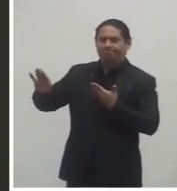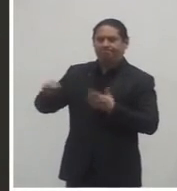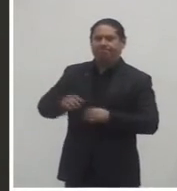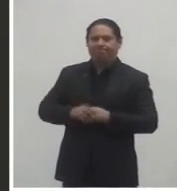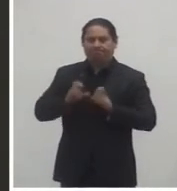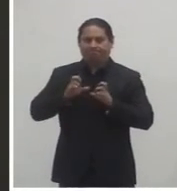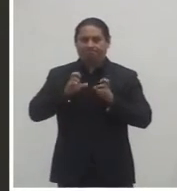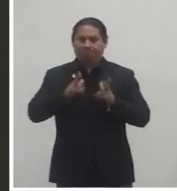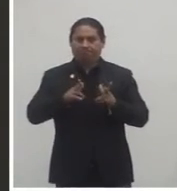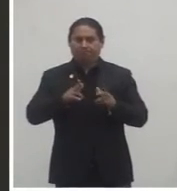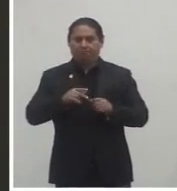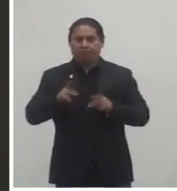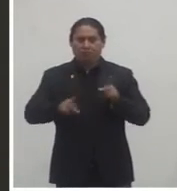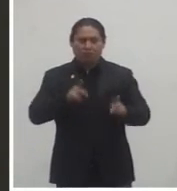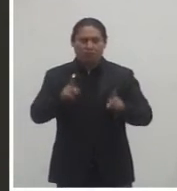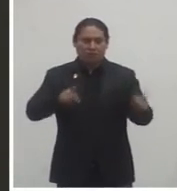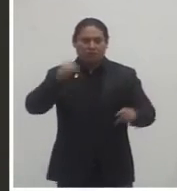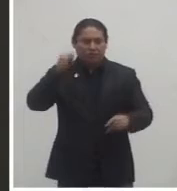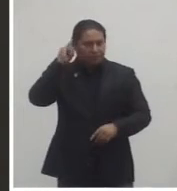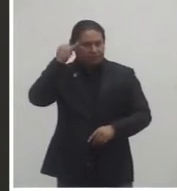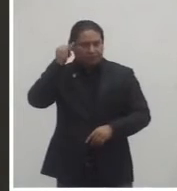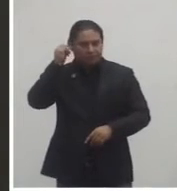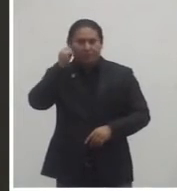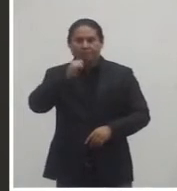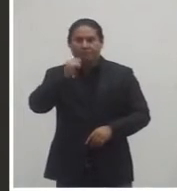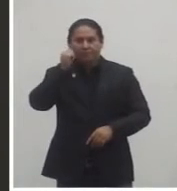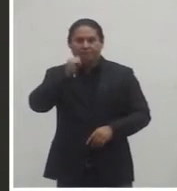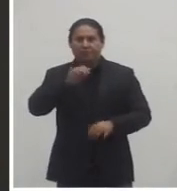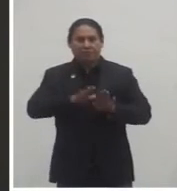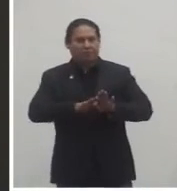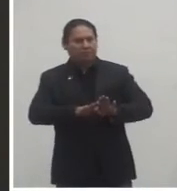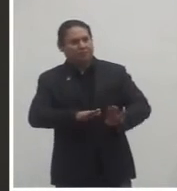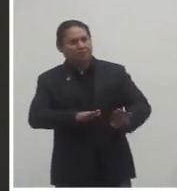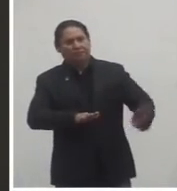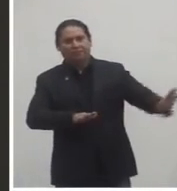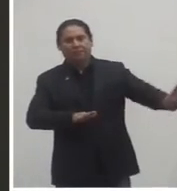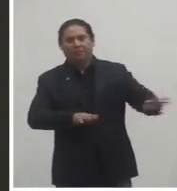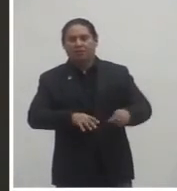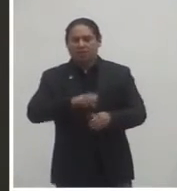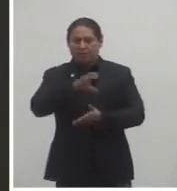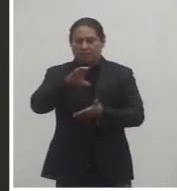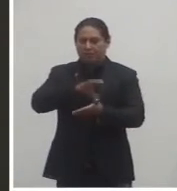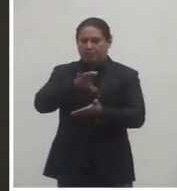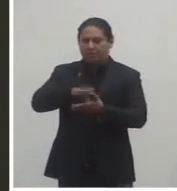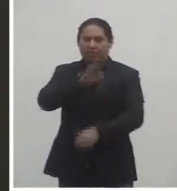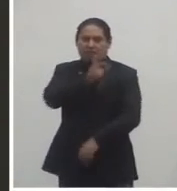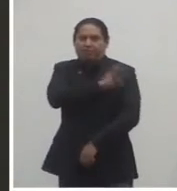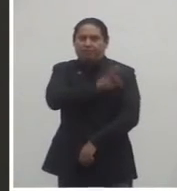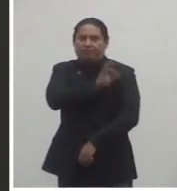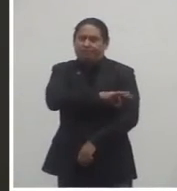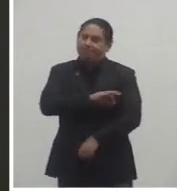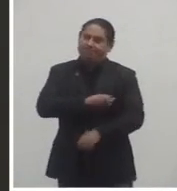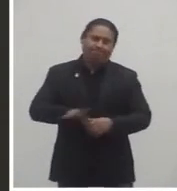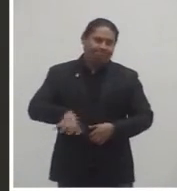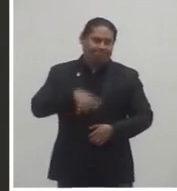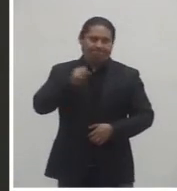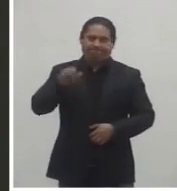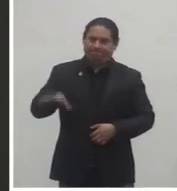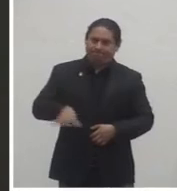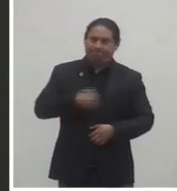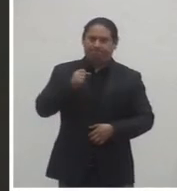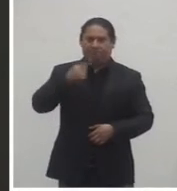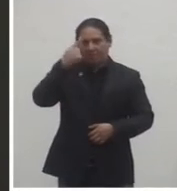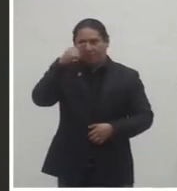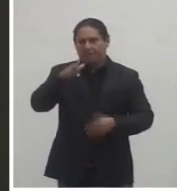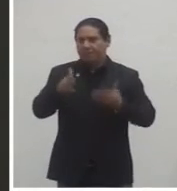y los chiapanecos de los pueblos indios estaban siempre distantes de los centros de vacunación y para ellos constituía un esfuerzo extra